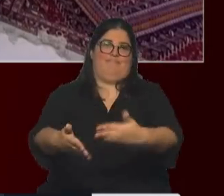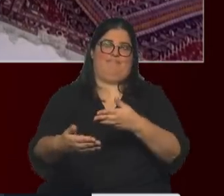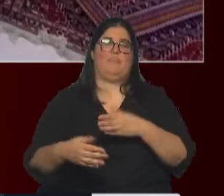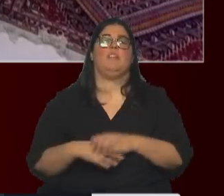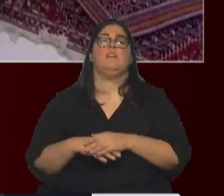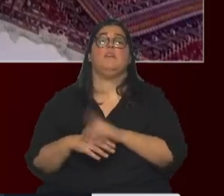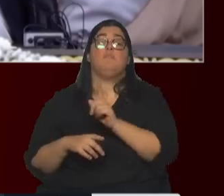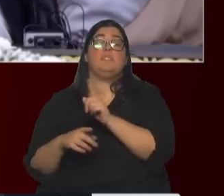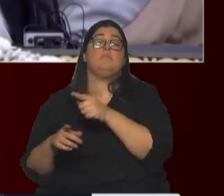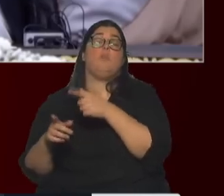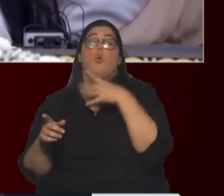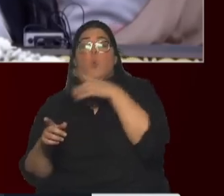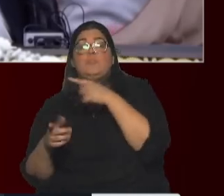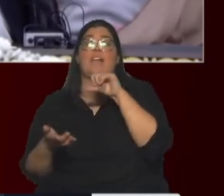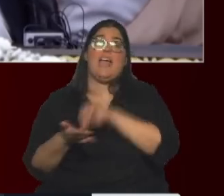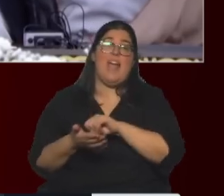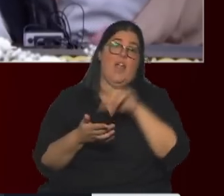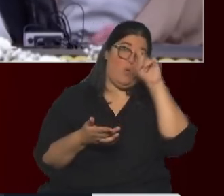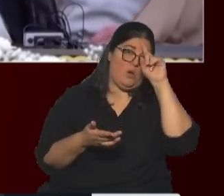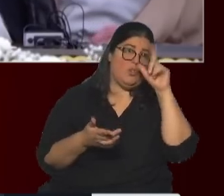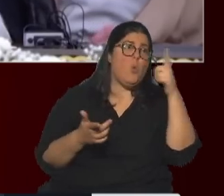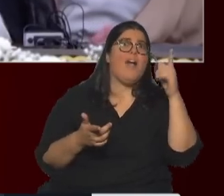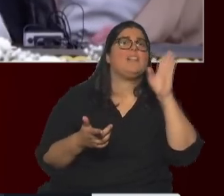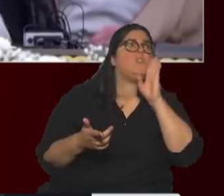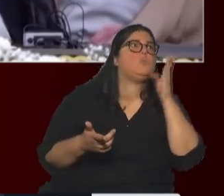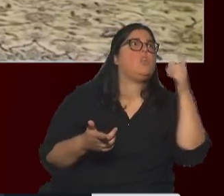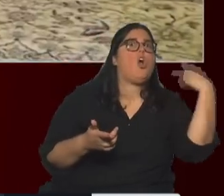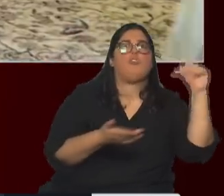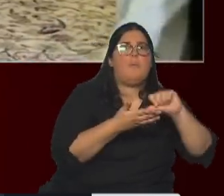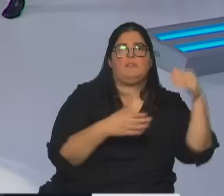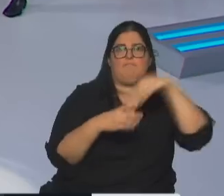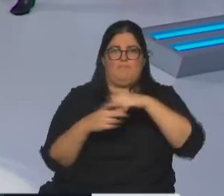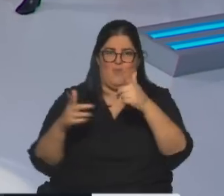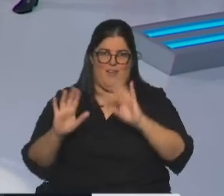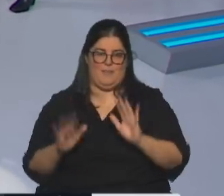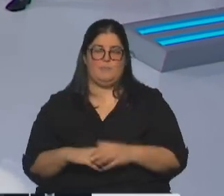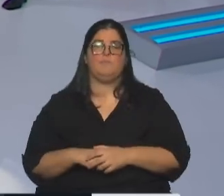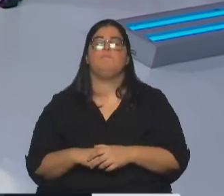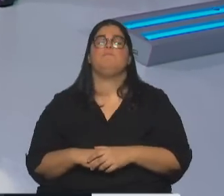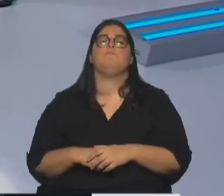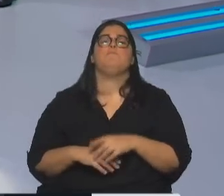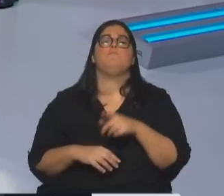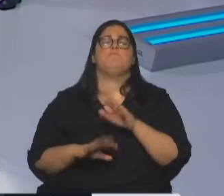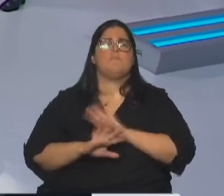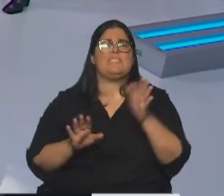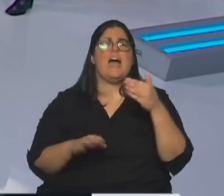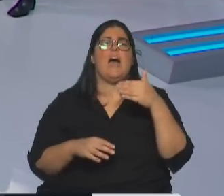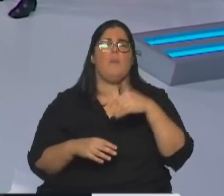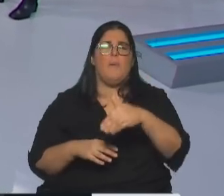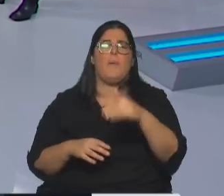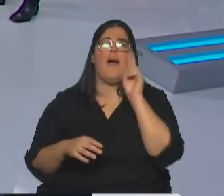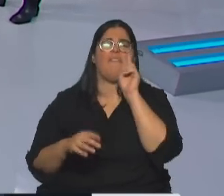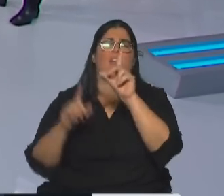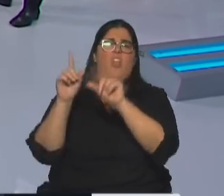junto a Rusia e Irán. Ningún occidental en este encuentro. Bien, y ya nos metemos en estos datos que son